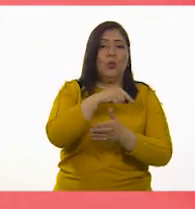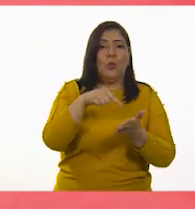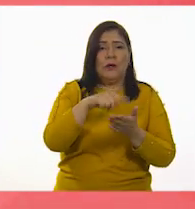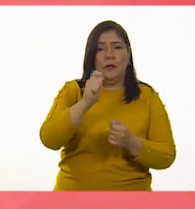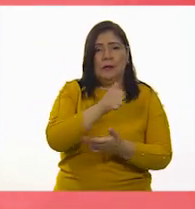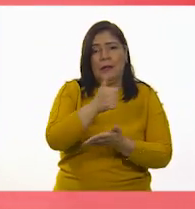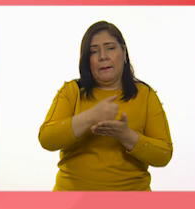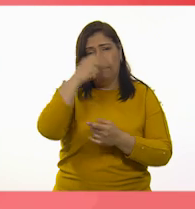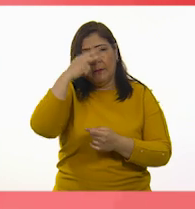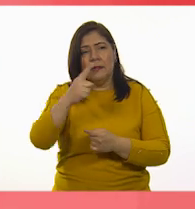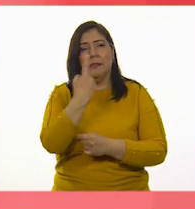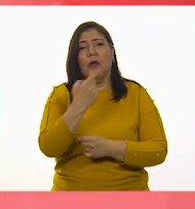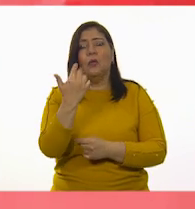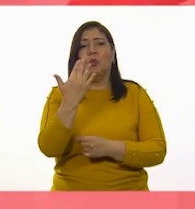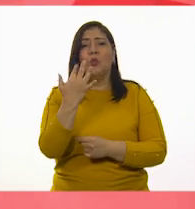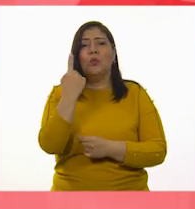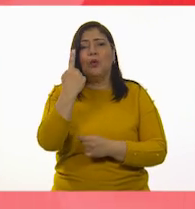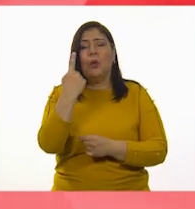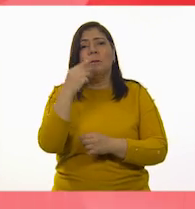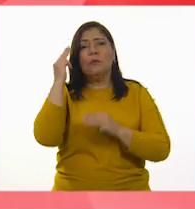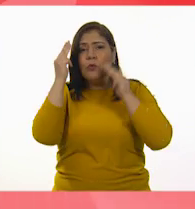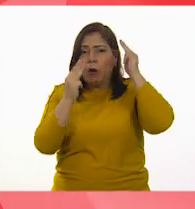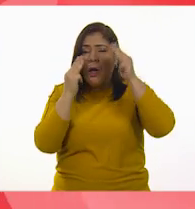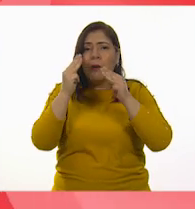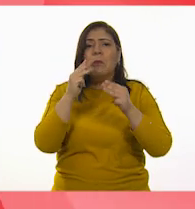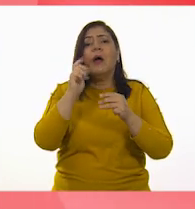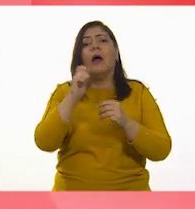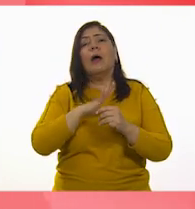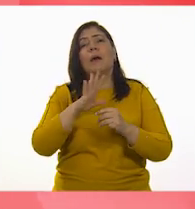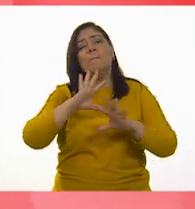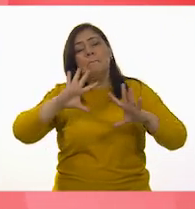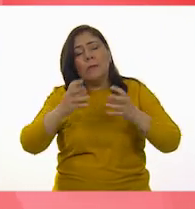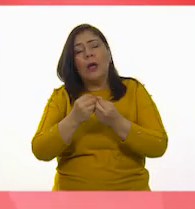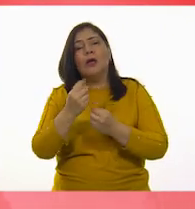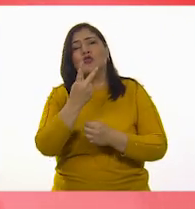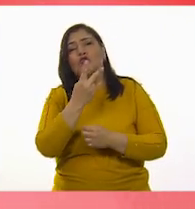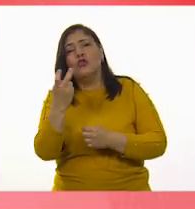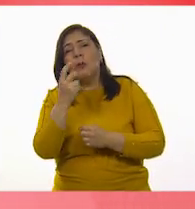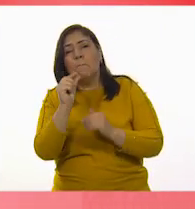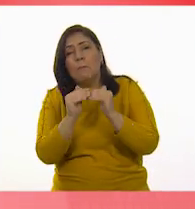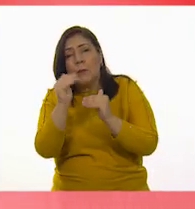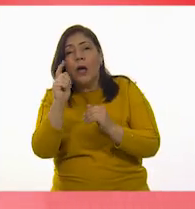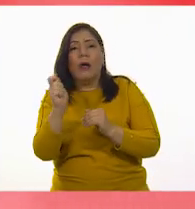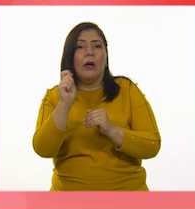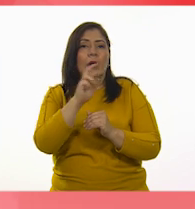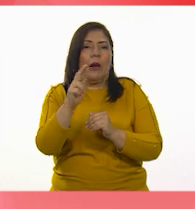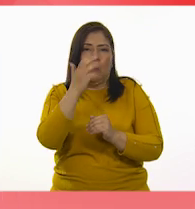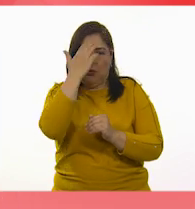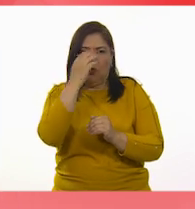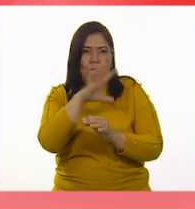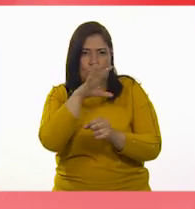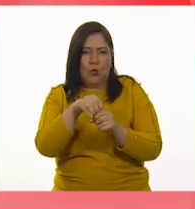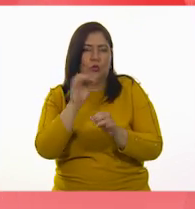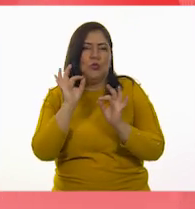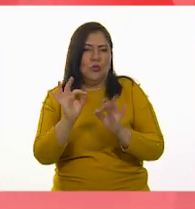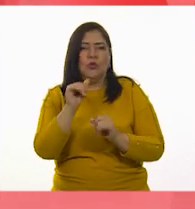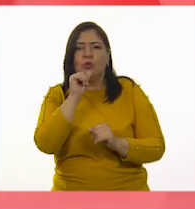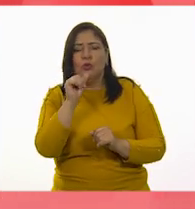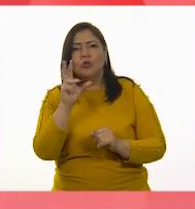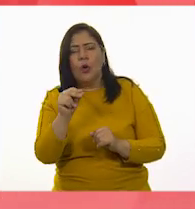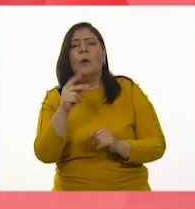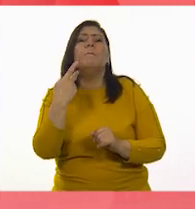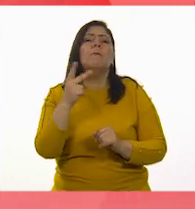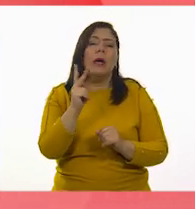151 museos reconocidos oficialmente y poco más de 200 sin reconocimiento, la Ciudad de México es la ciudad con